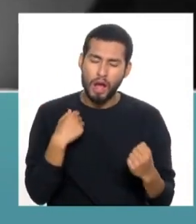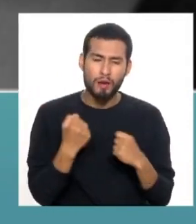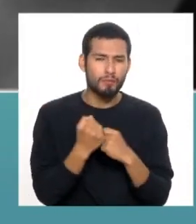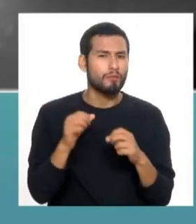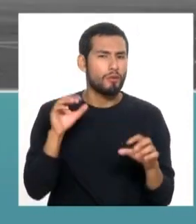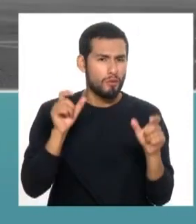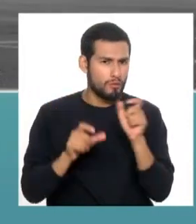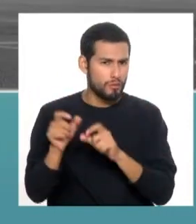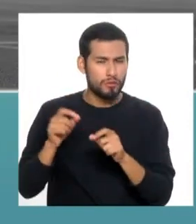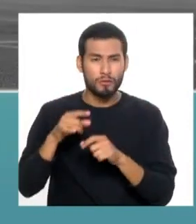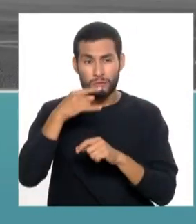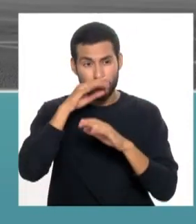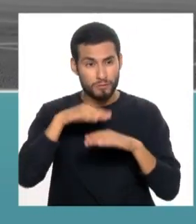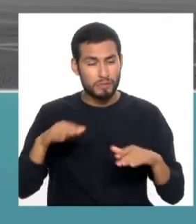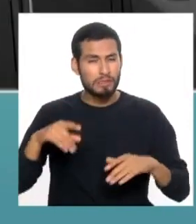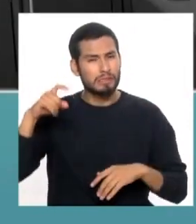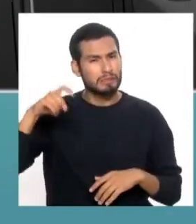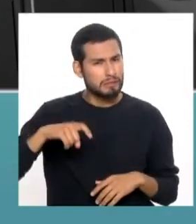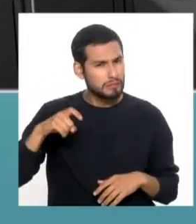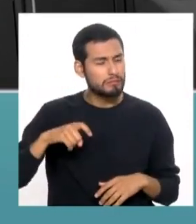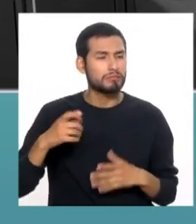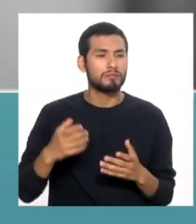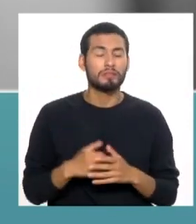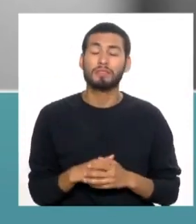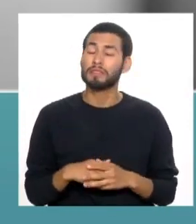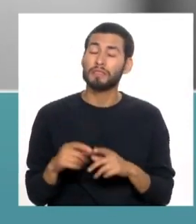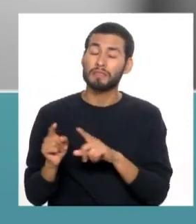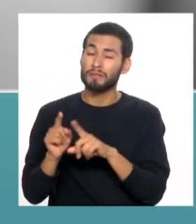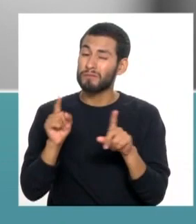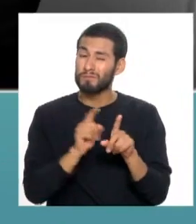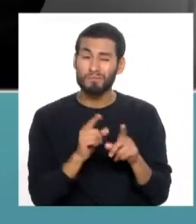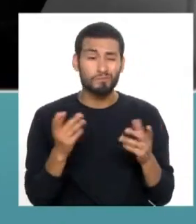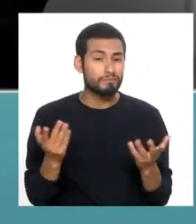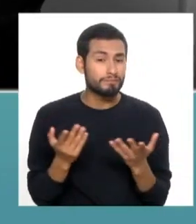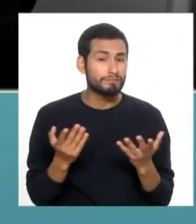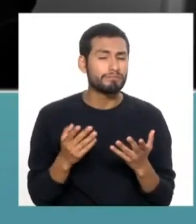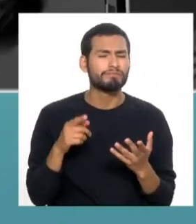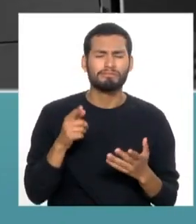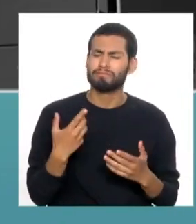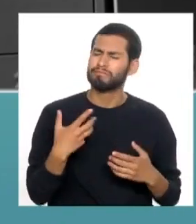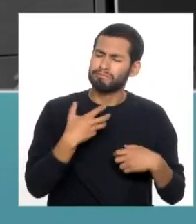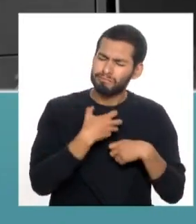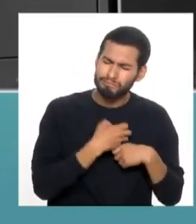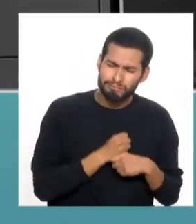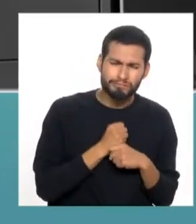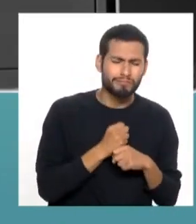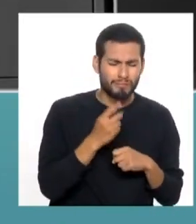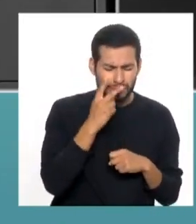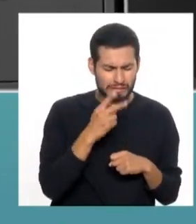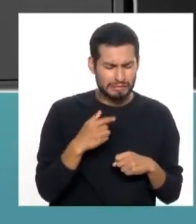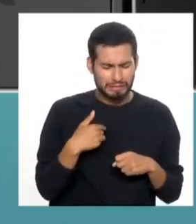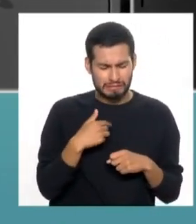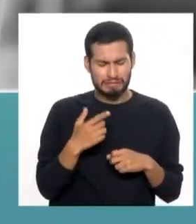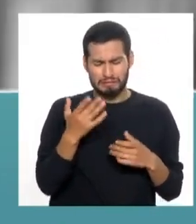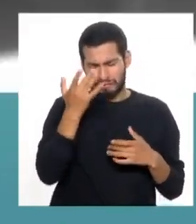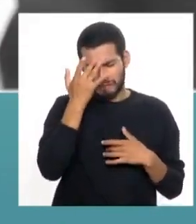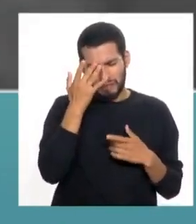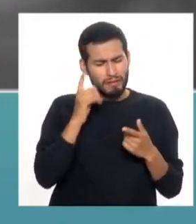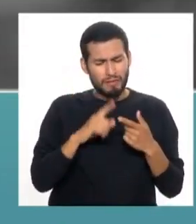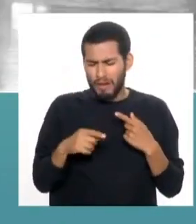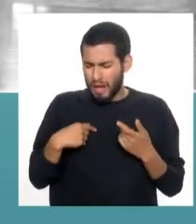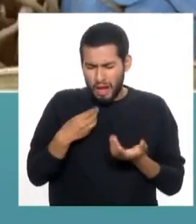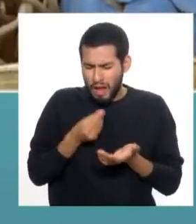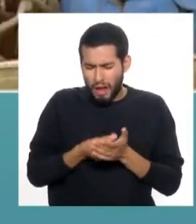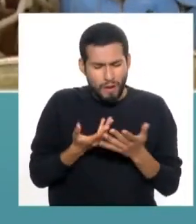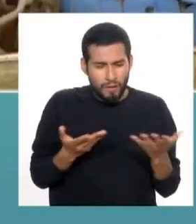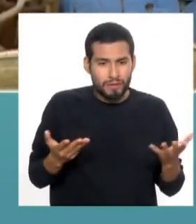apoyemos. Nuestros niños nos necesitan, y además, sobre todo, es muy duro cuando tenemos el diagnóstico y no tenemos los recursos